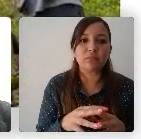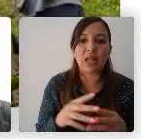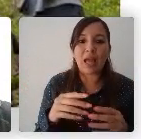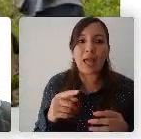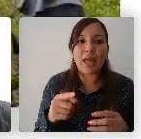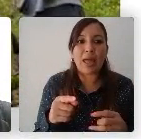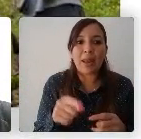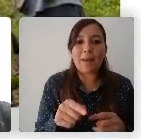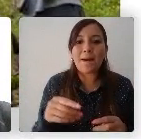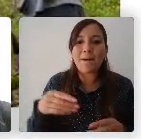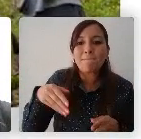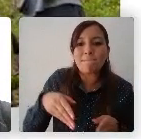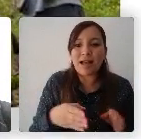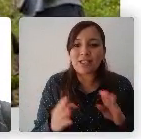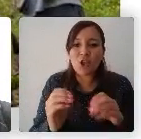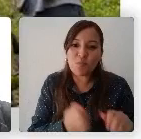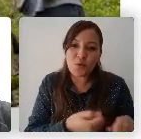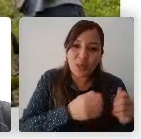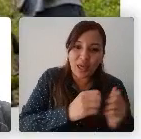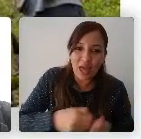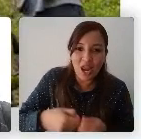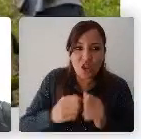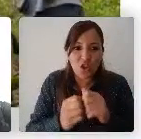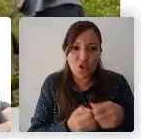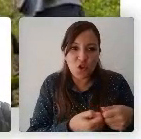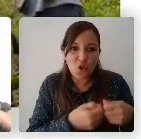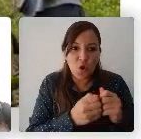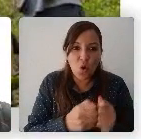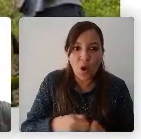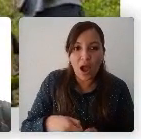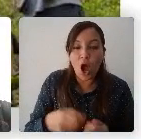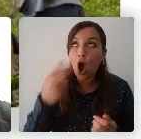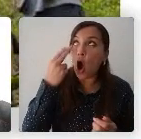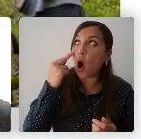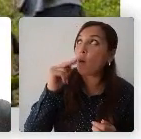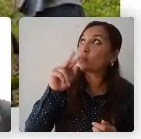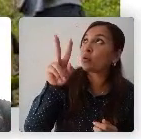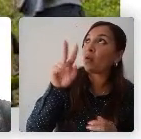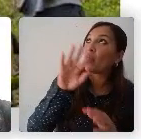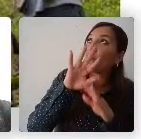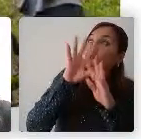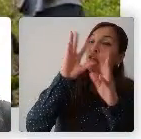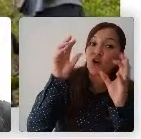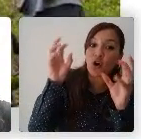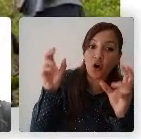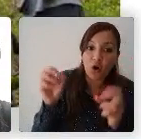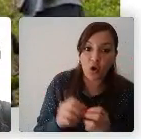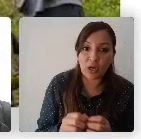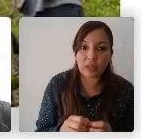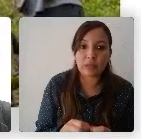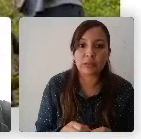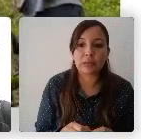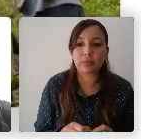un hábitat, es un refugio natural muy, muy interesante que la comunidad, como menciono, se propuso